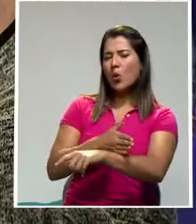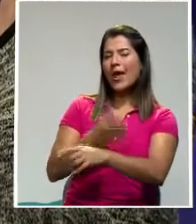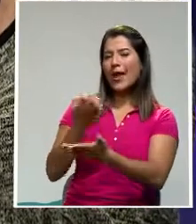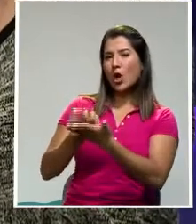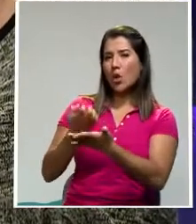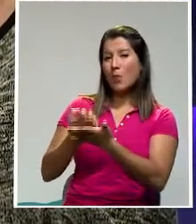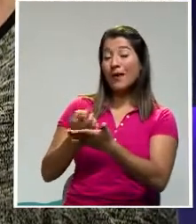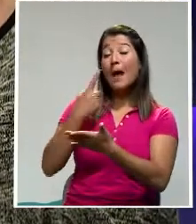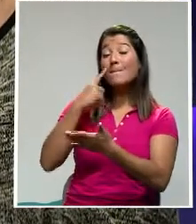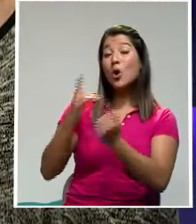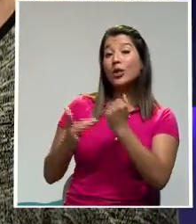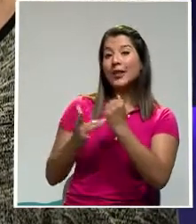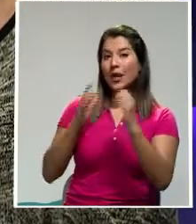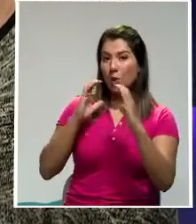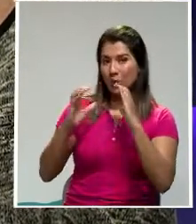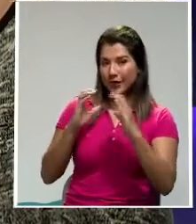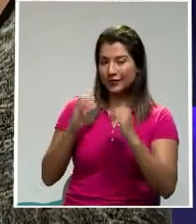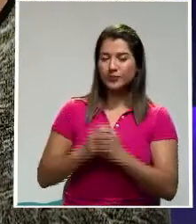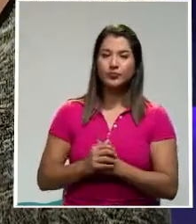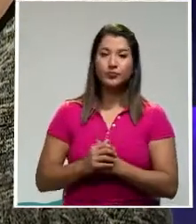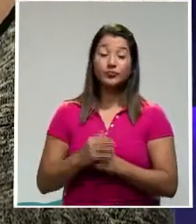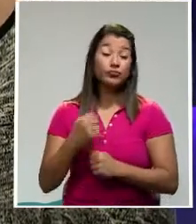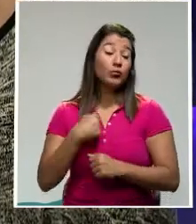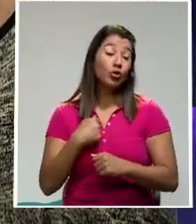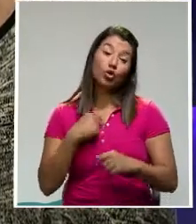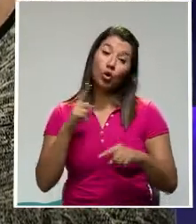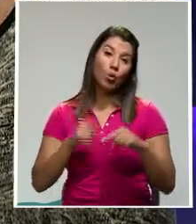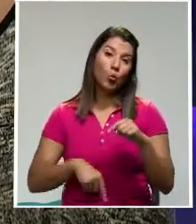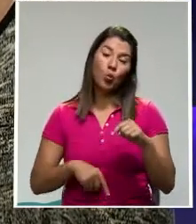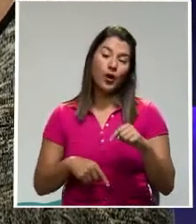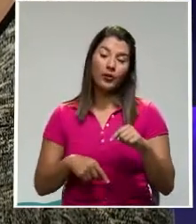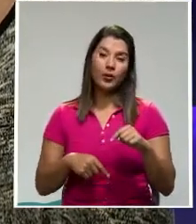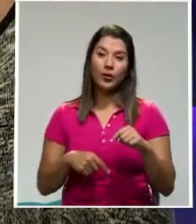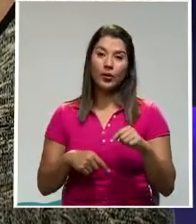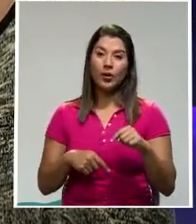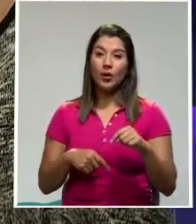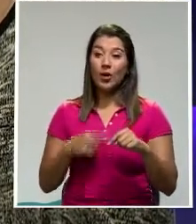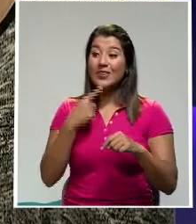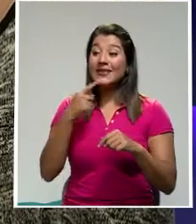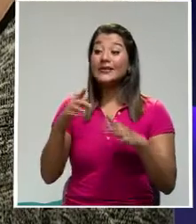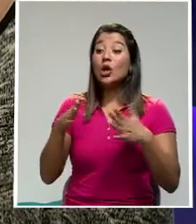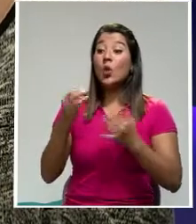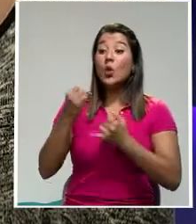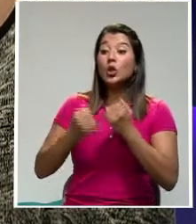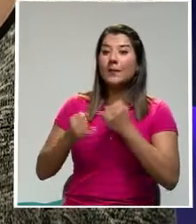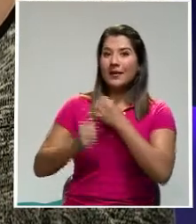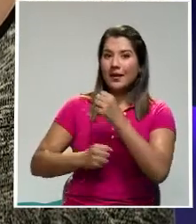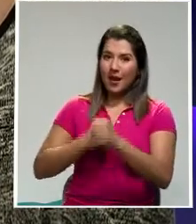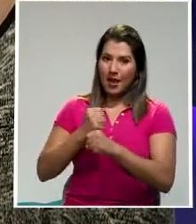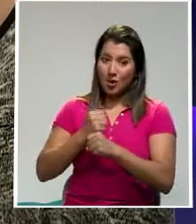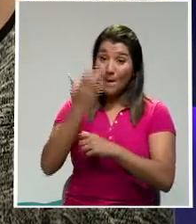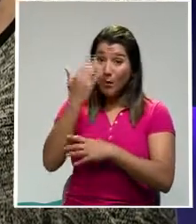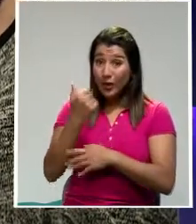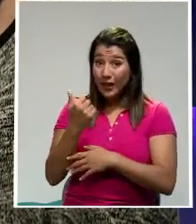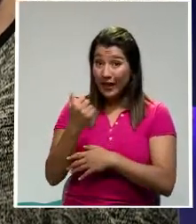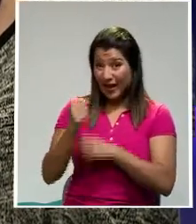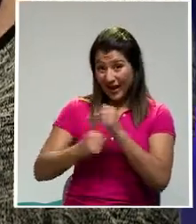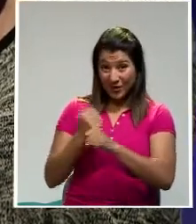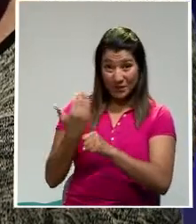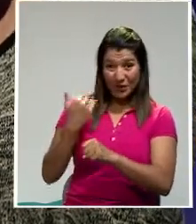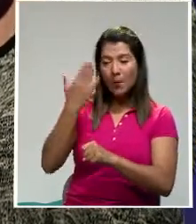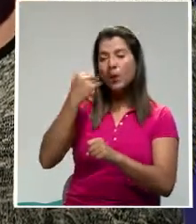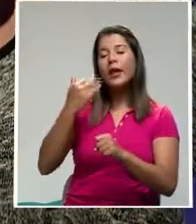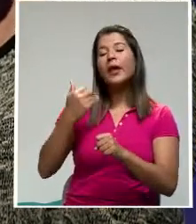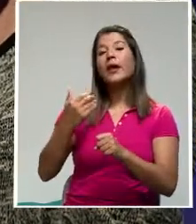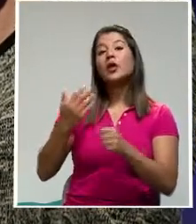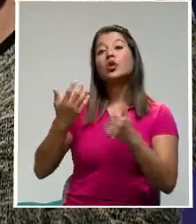telecomunicaciones. No puedo hablarte de cómo cierran los números porque todavía estamos trabajando